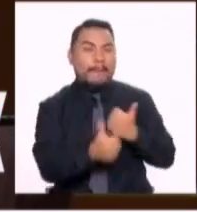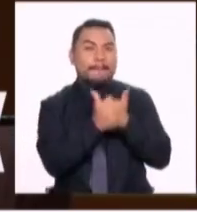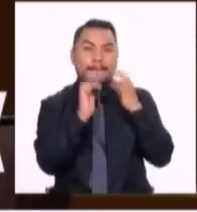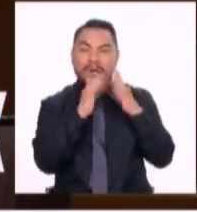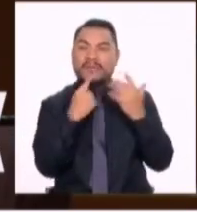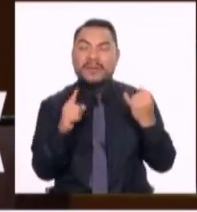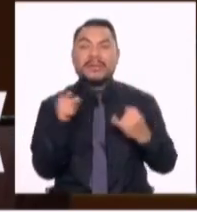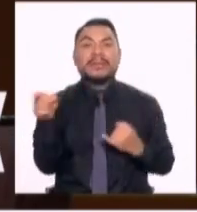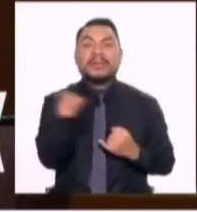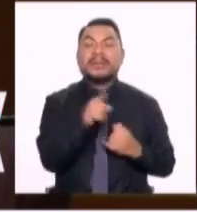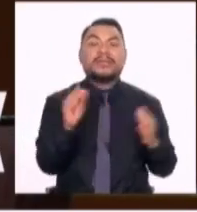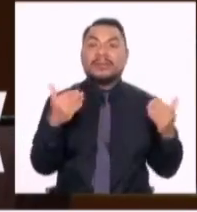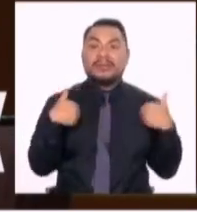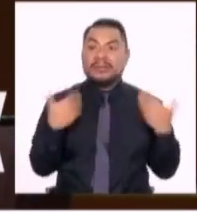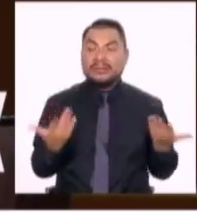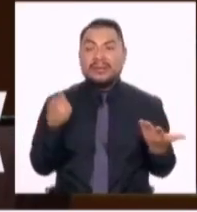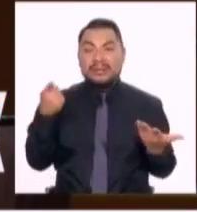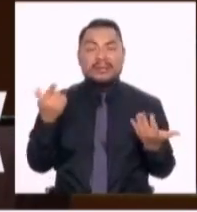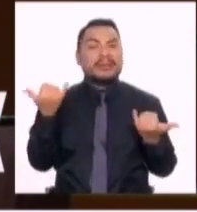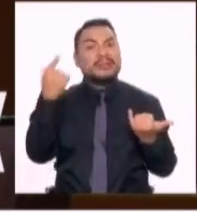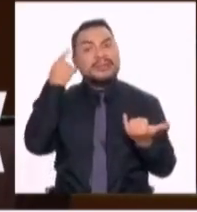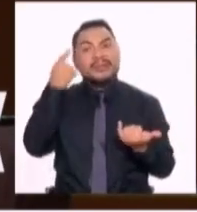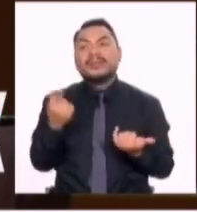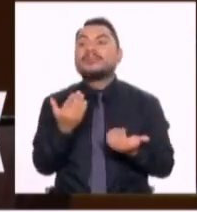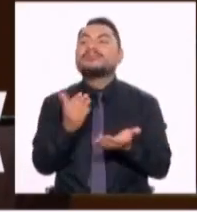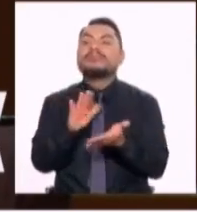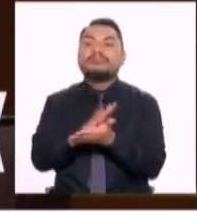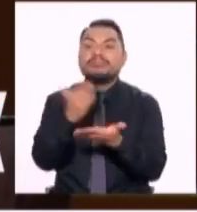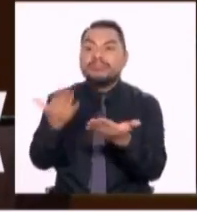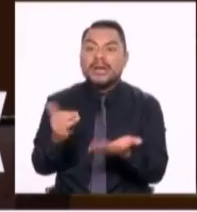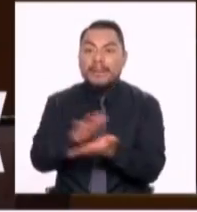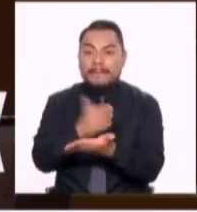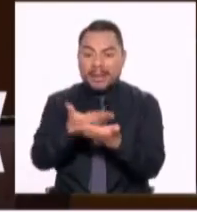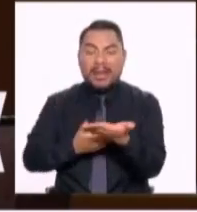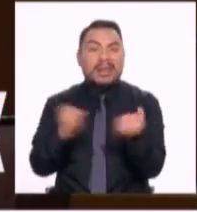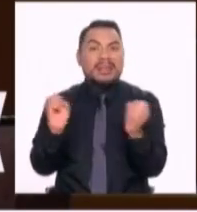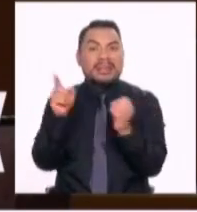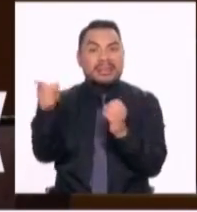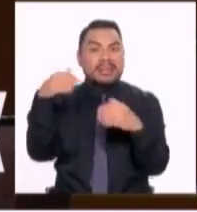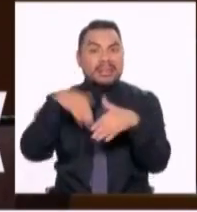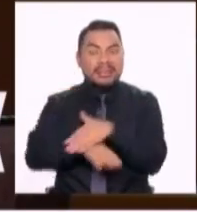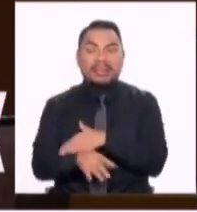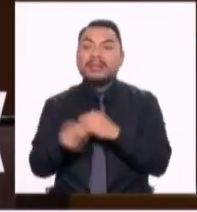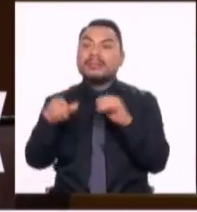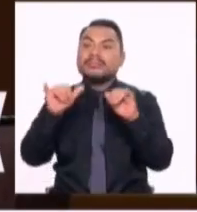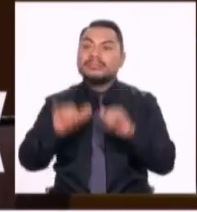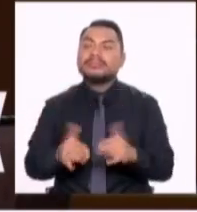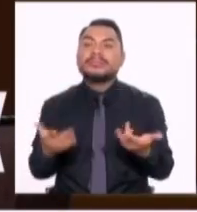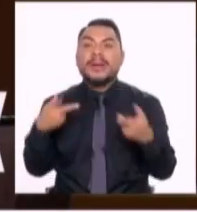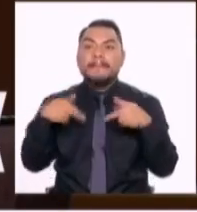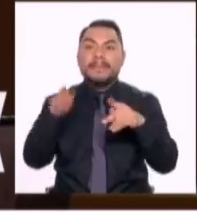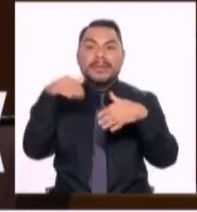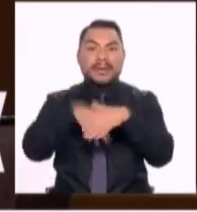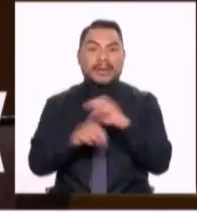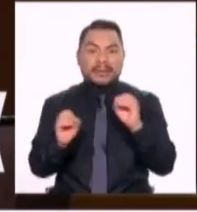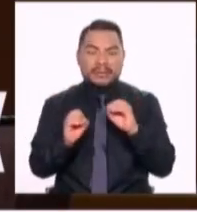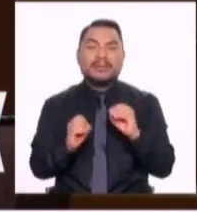hubiera levantado un poco atención, el entusiasmo y, por supuesto, la esperanza, es el tema económico. No pasa nada, mi querido amigo